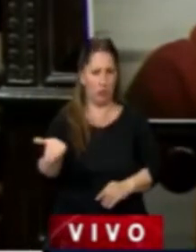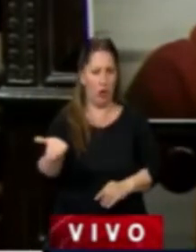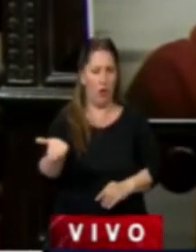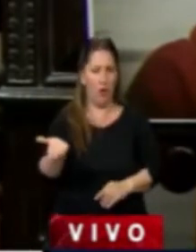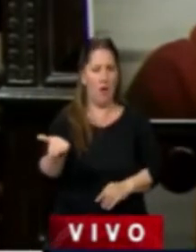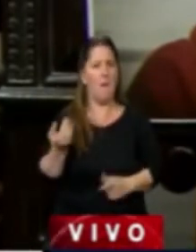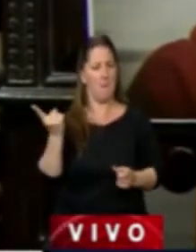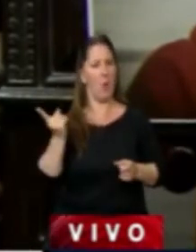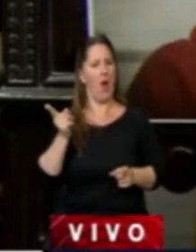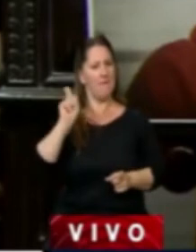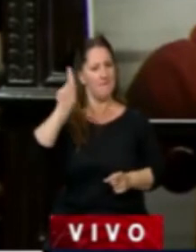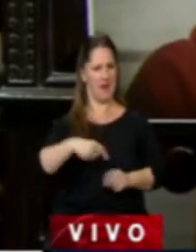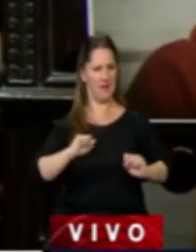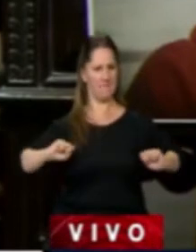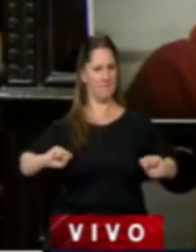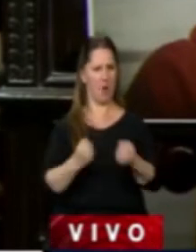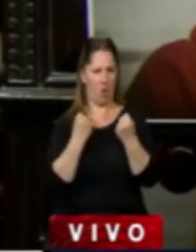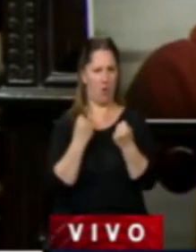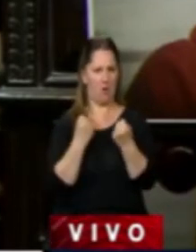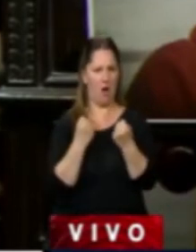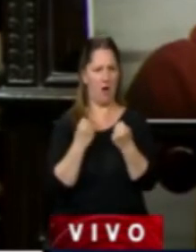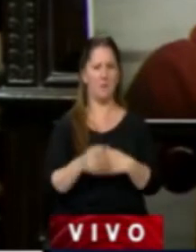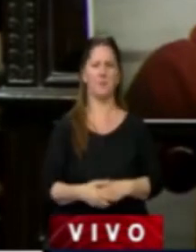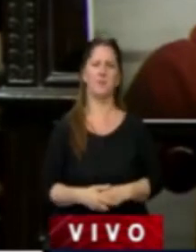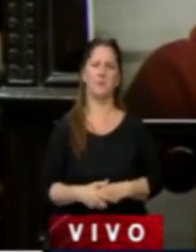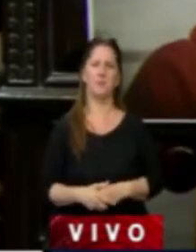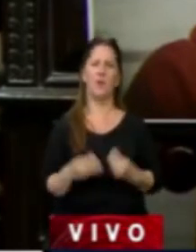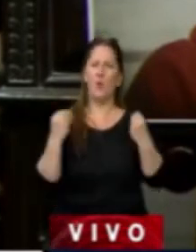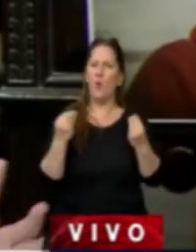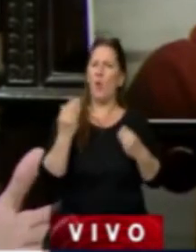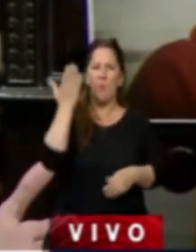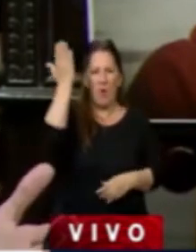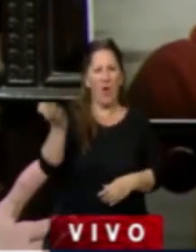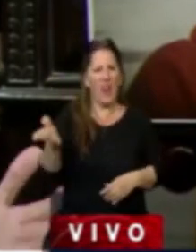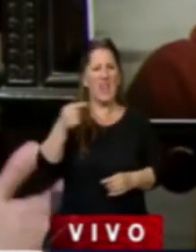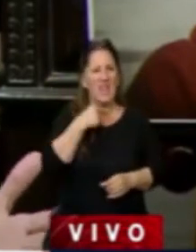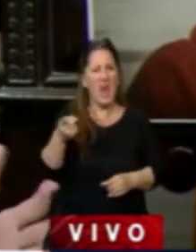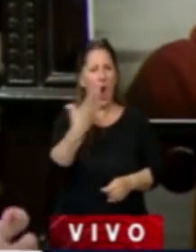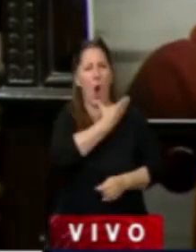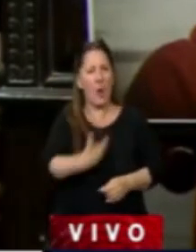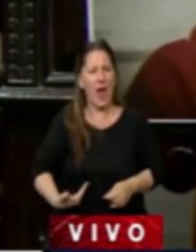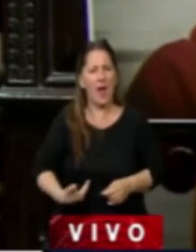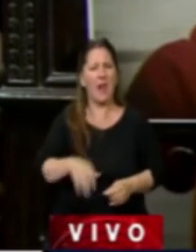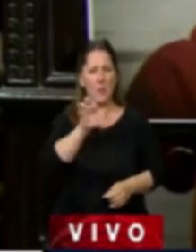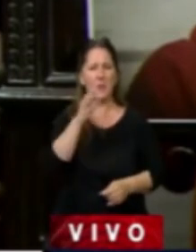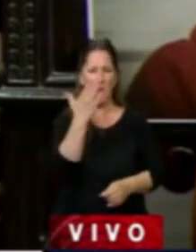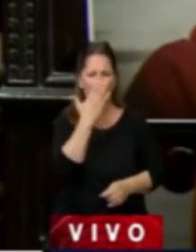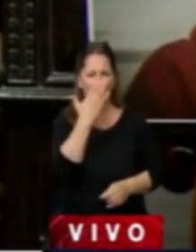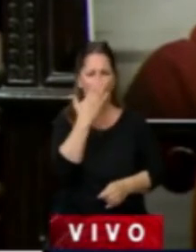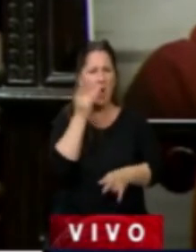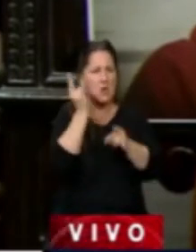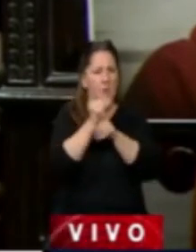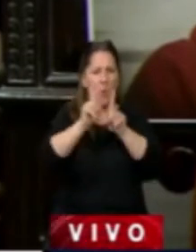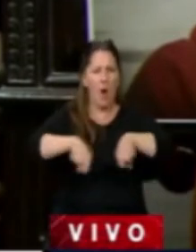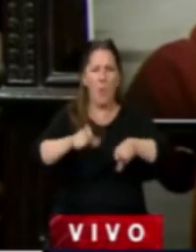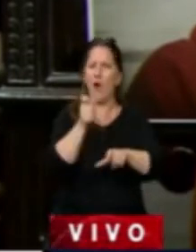deja de indignarnos. No deja de indignarnos cómo alguien que quiere ser gobernador de la provincia de Córdoba permanentemente